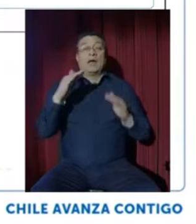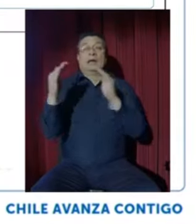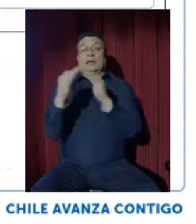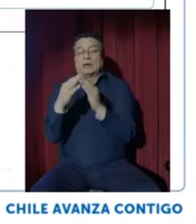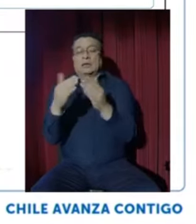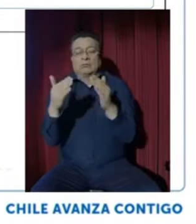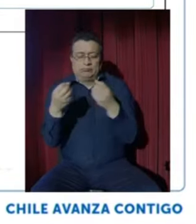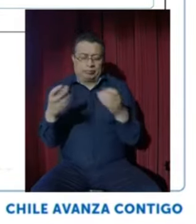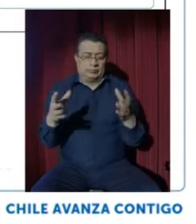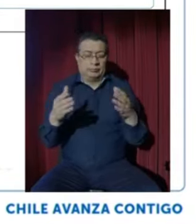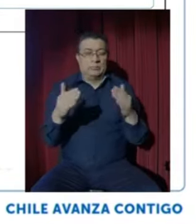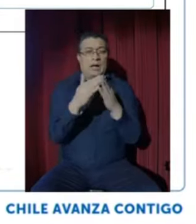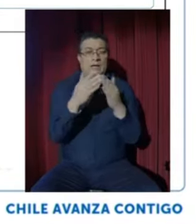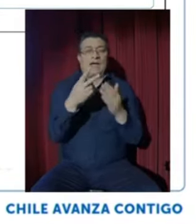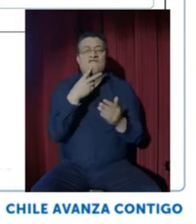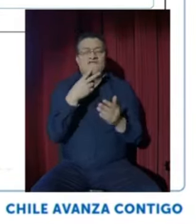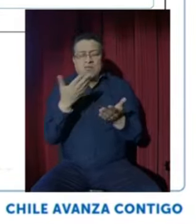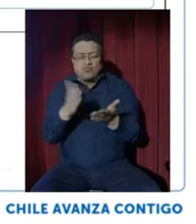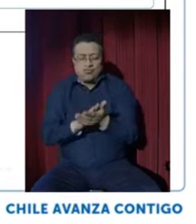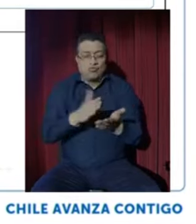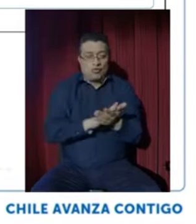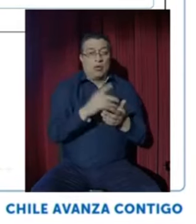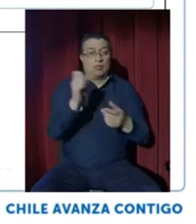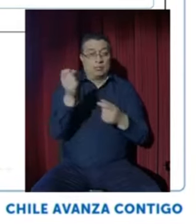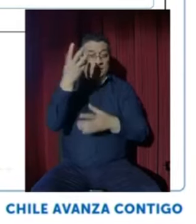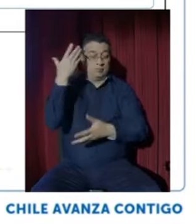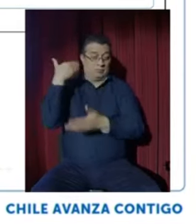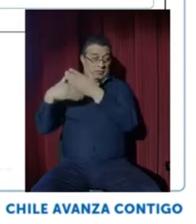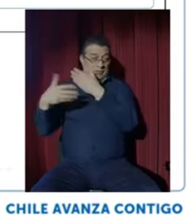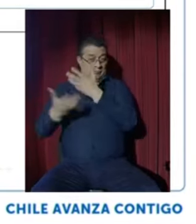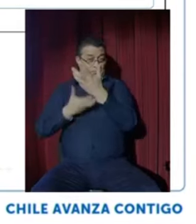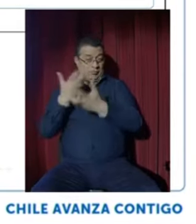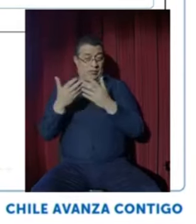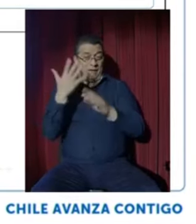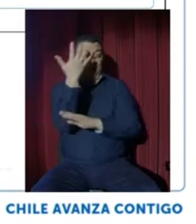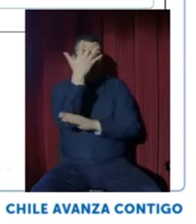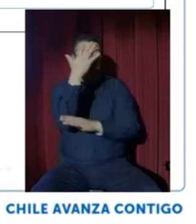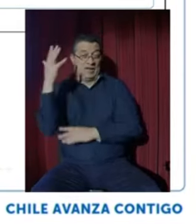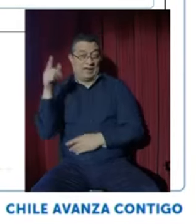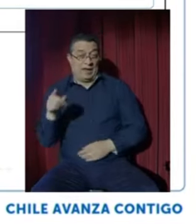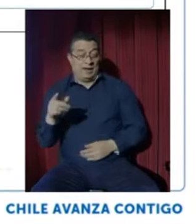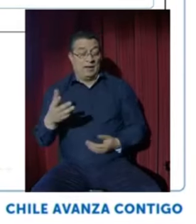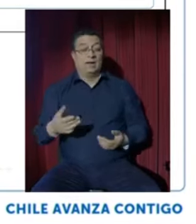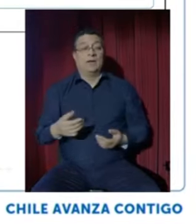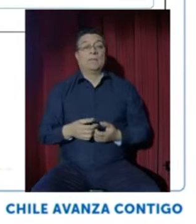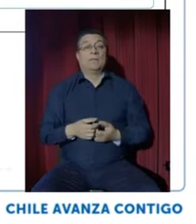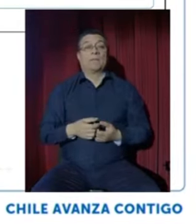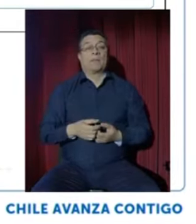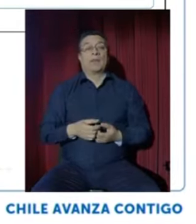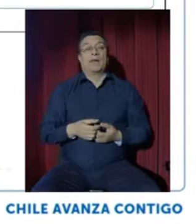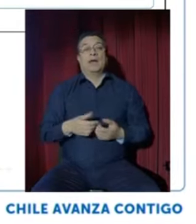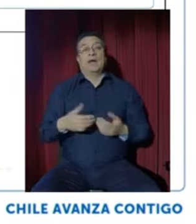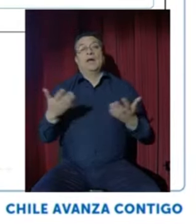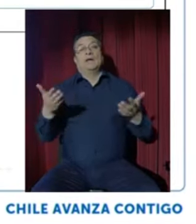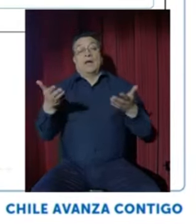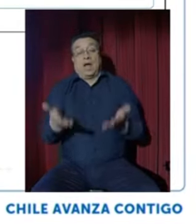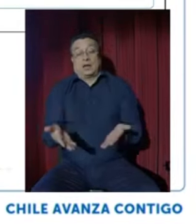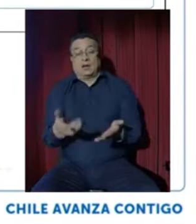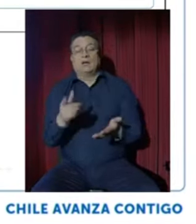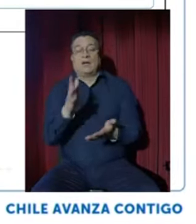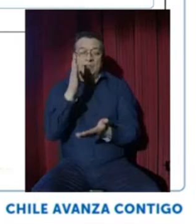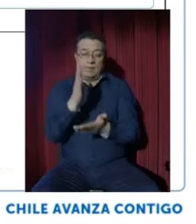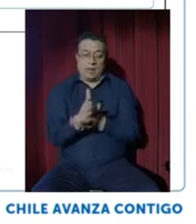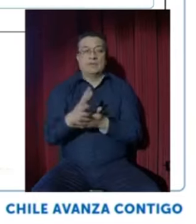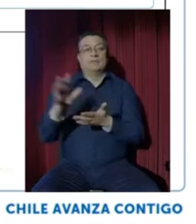qué las viviendas vida humana en el primer incendio eh forestal netamente eh Y acá tenemos que